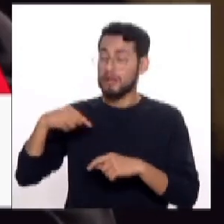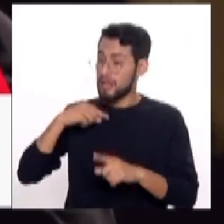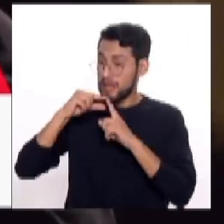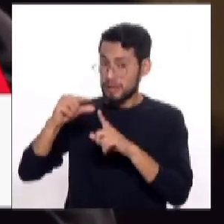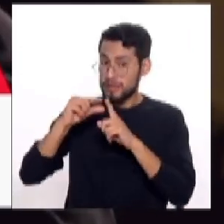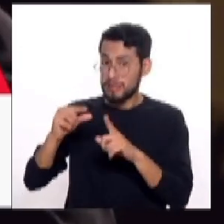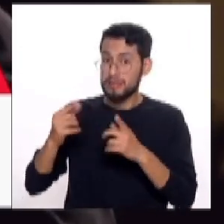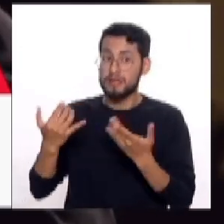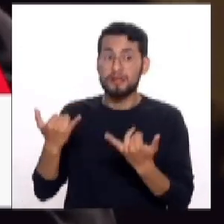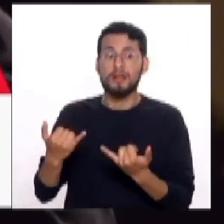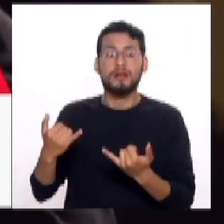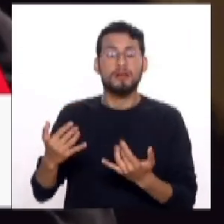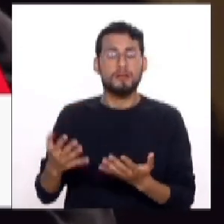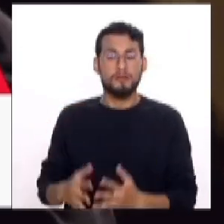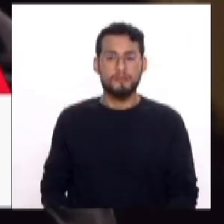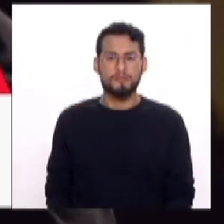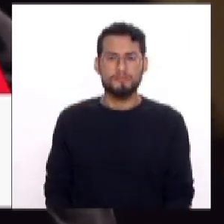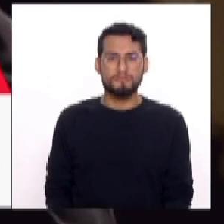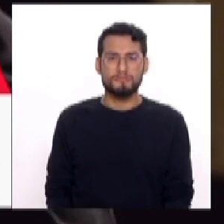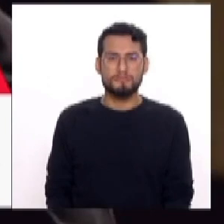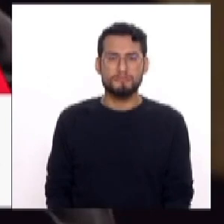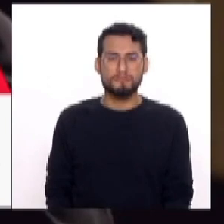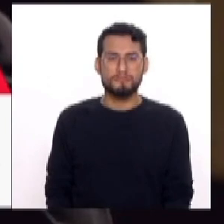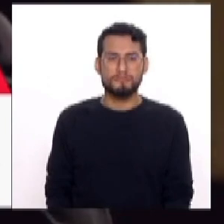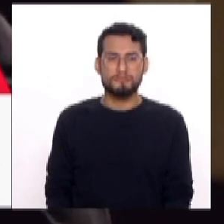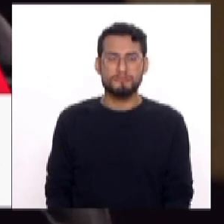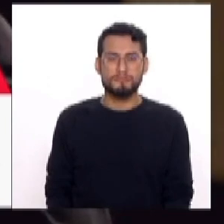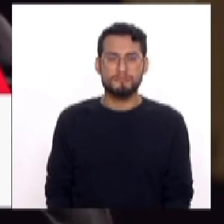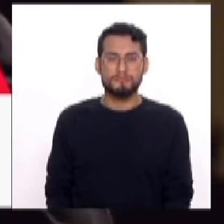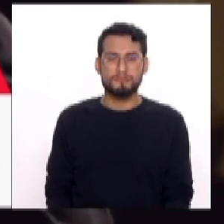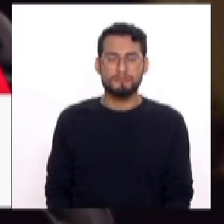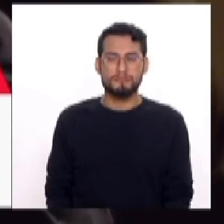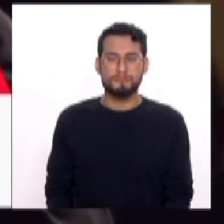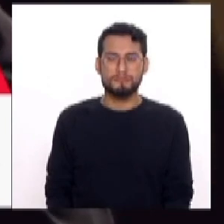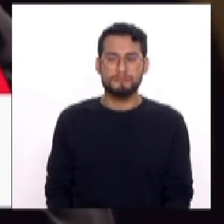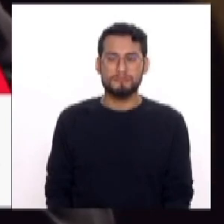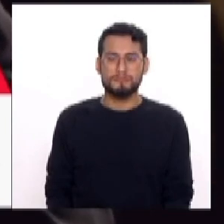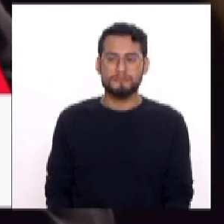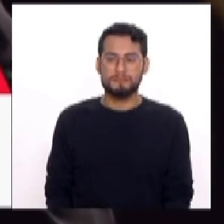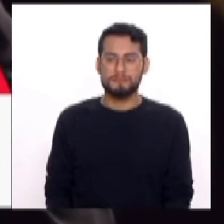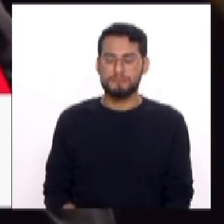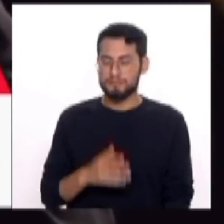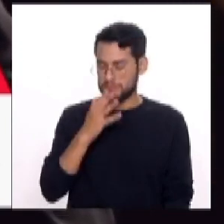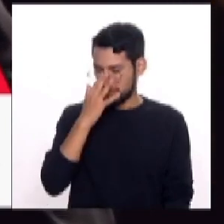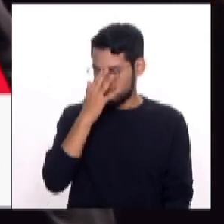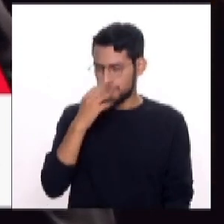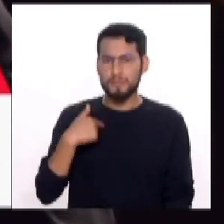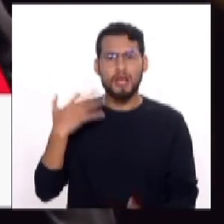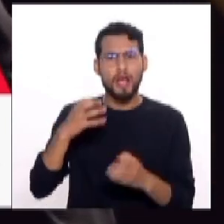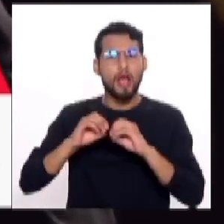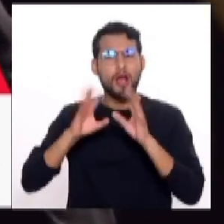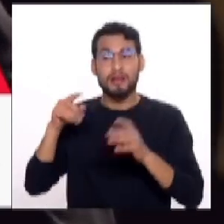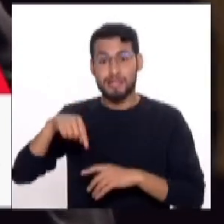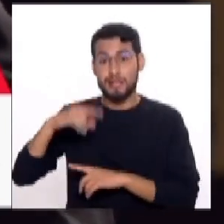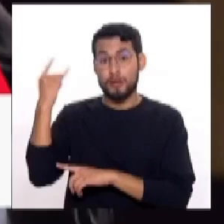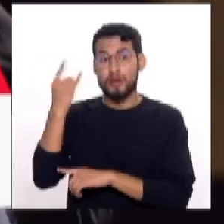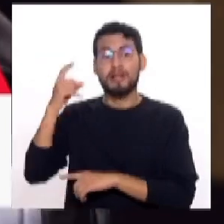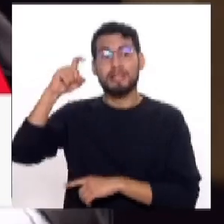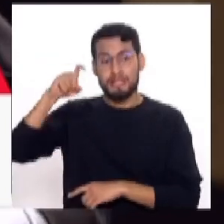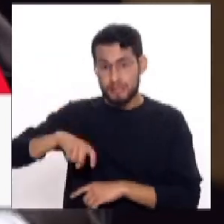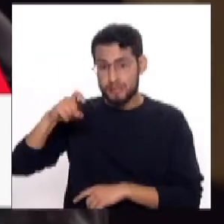muy bien para concluir me gustaría simplemente decir que queda claro que Estados Unidos